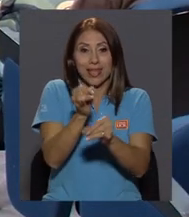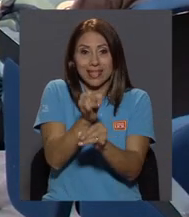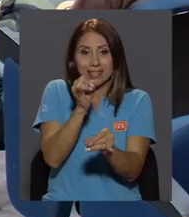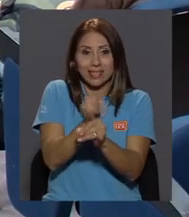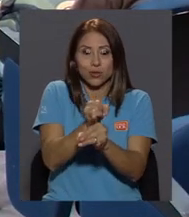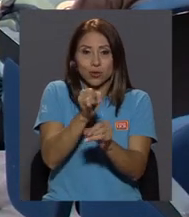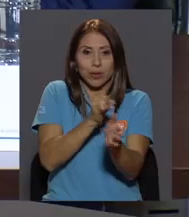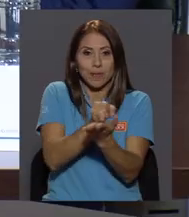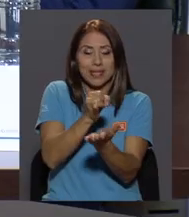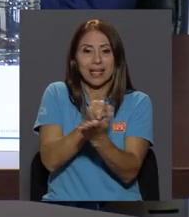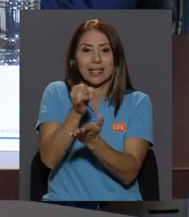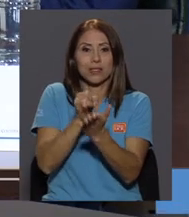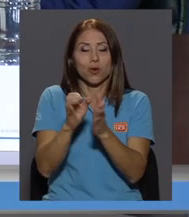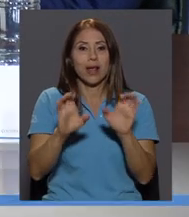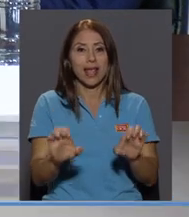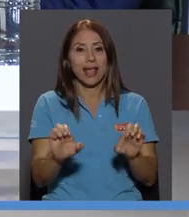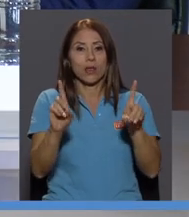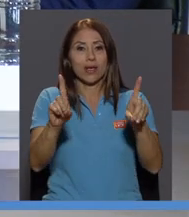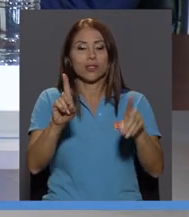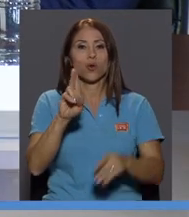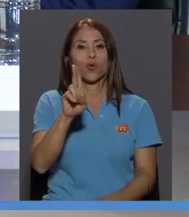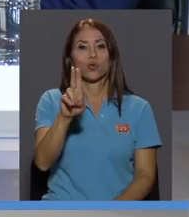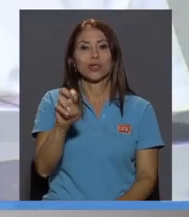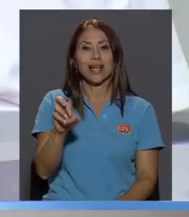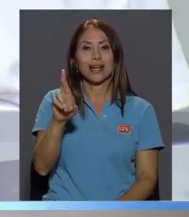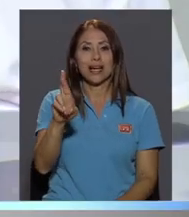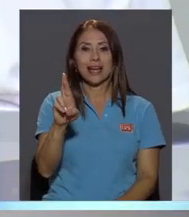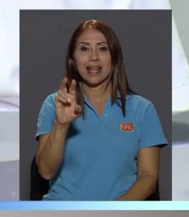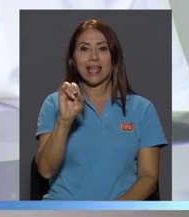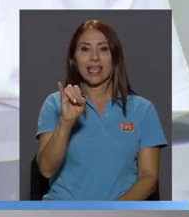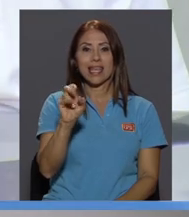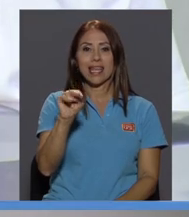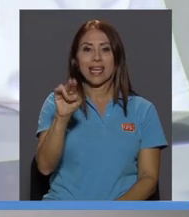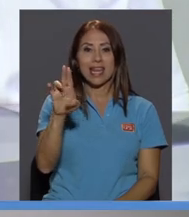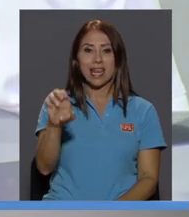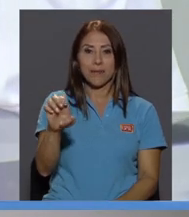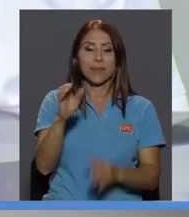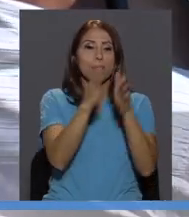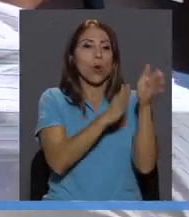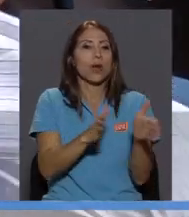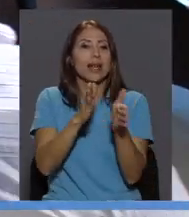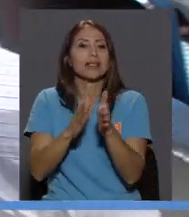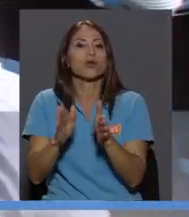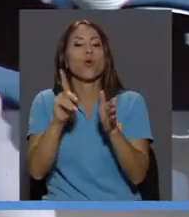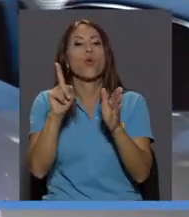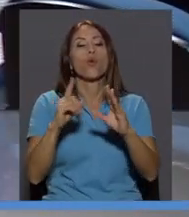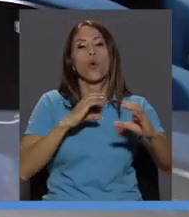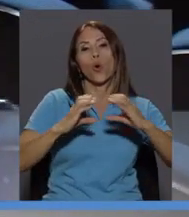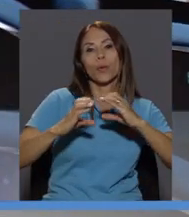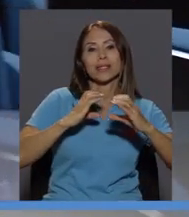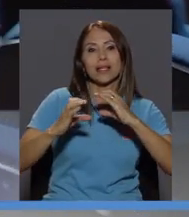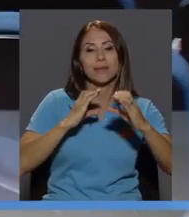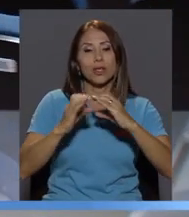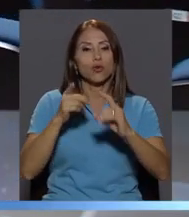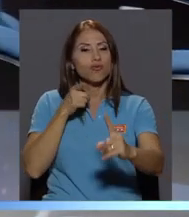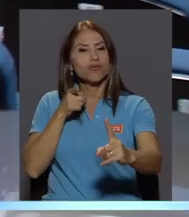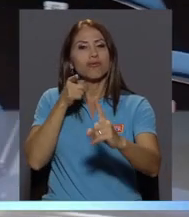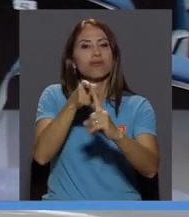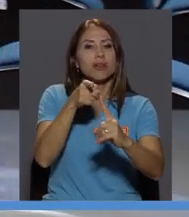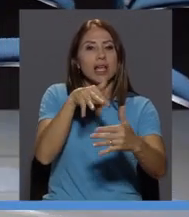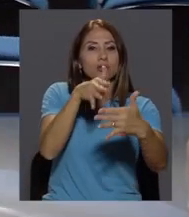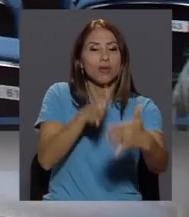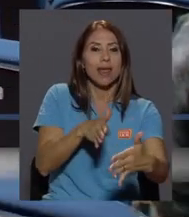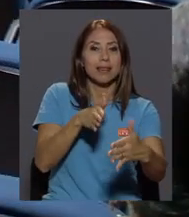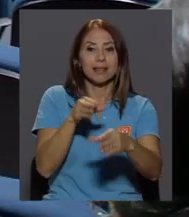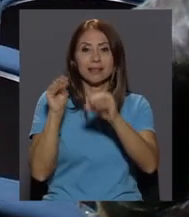El Instituto de Investigación en Educación de la UCR, INIE, organizó un conversatorio dirigido a estudiantes y académicos